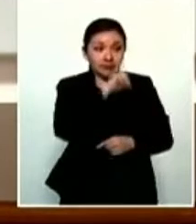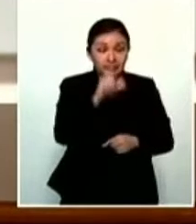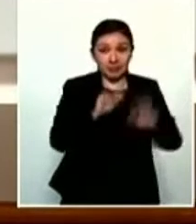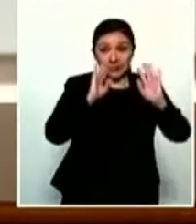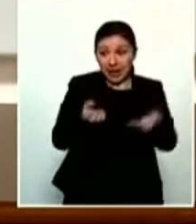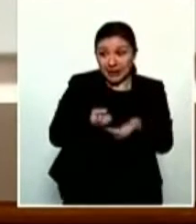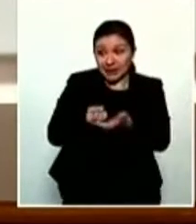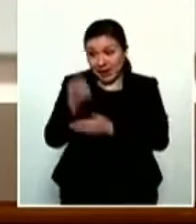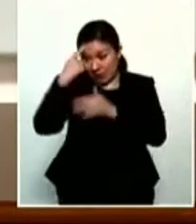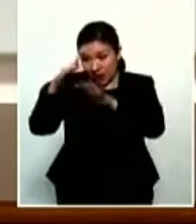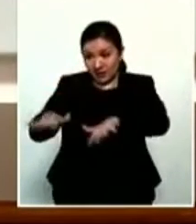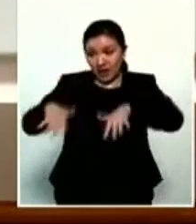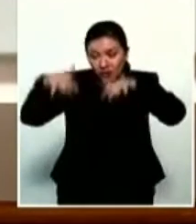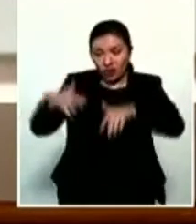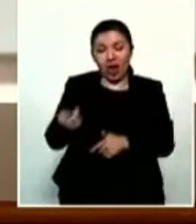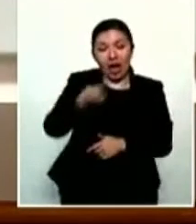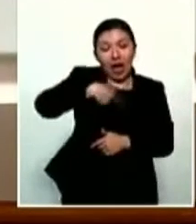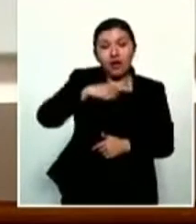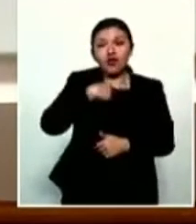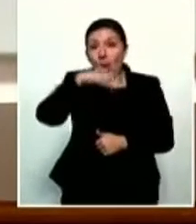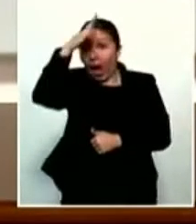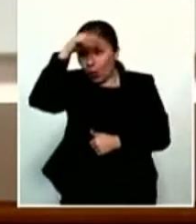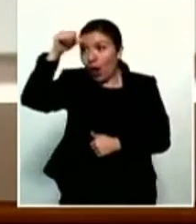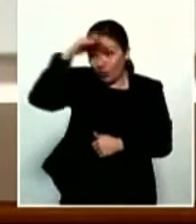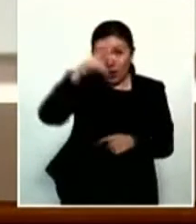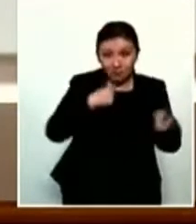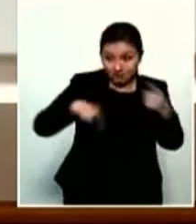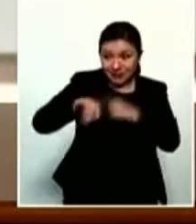de plenos, todo lo que habíamos acordado,